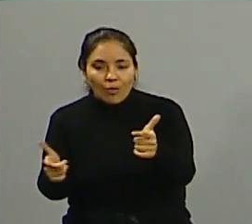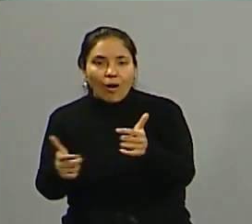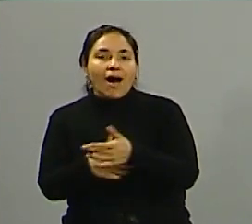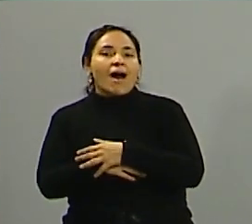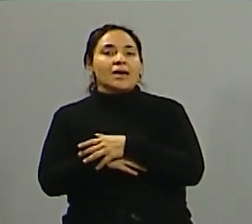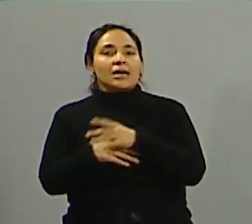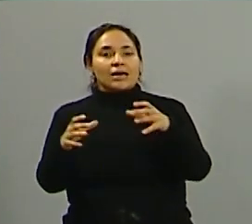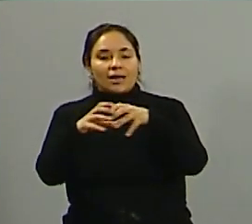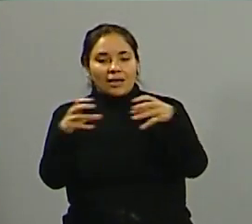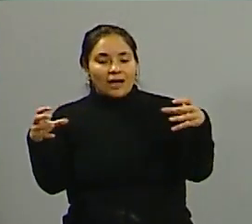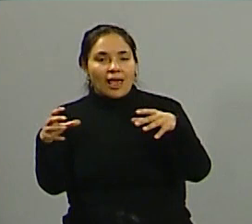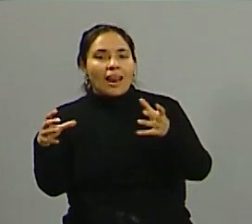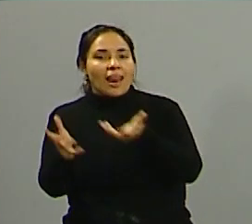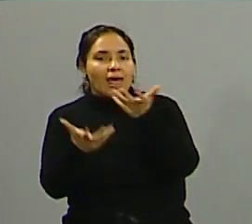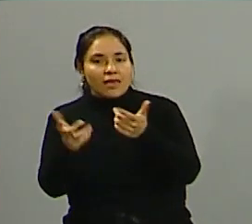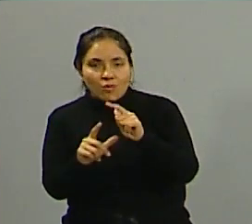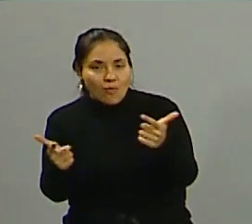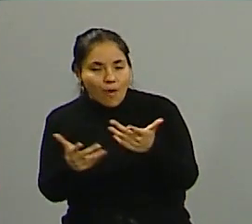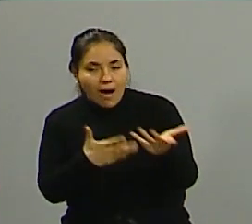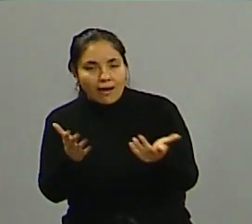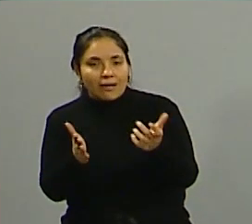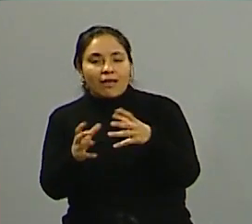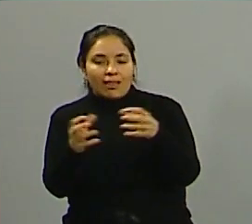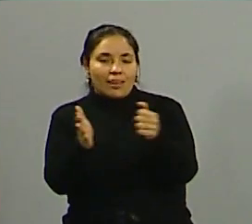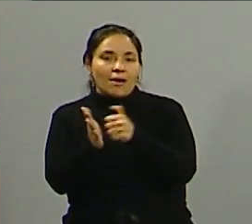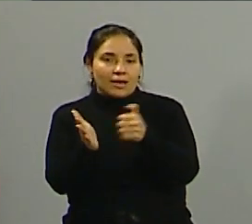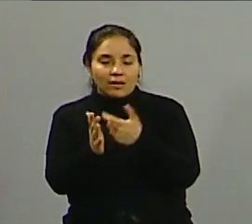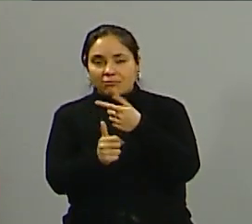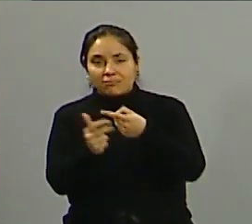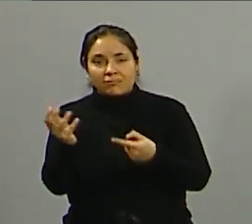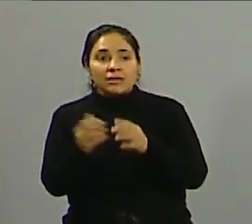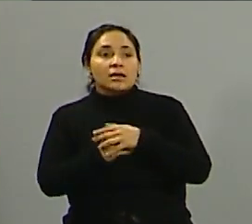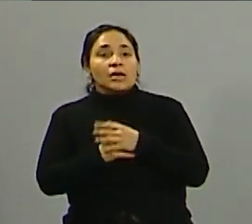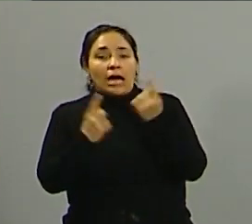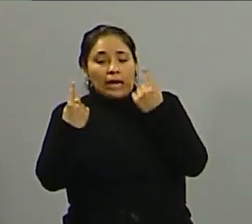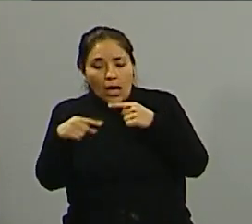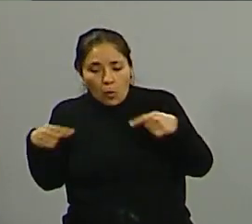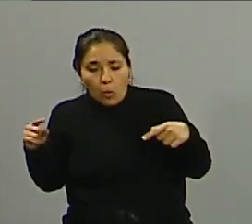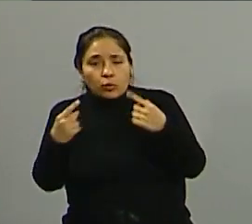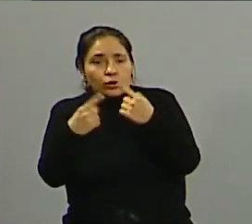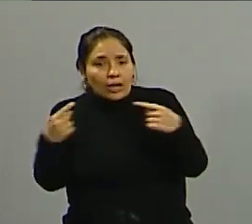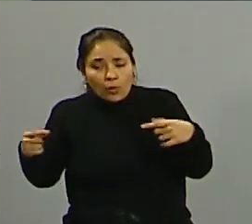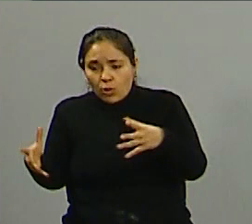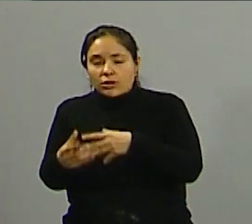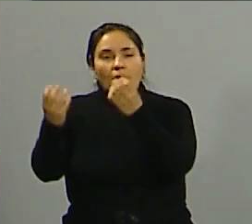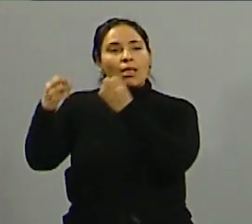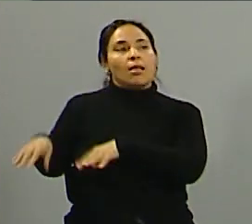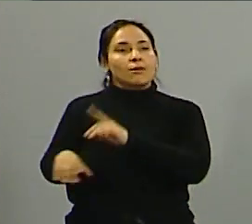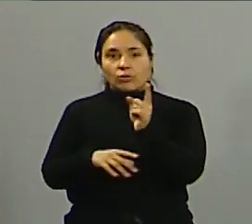es impresionante, por eso decimos que cada recurso es utilizado y reutilizado